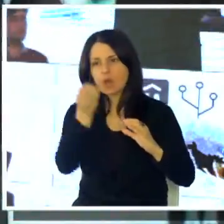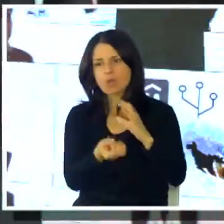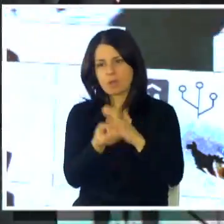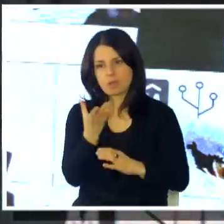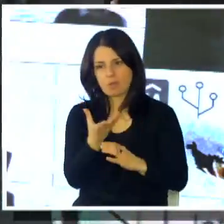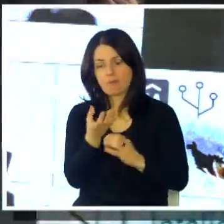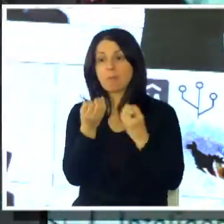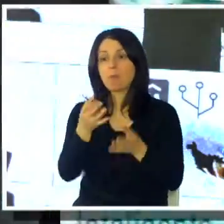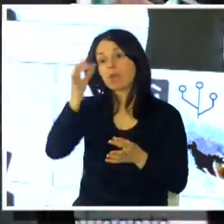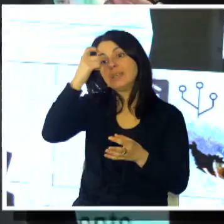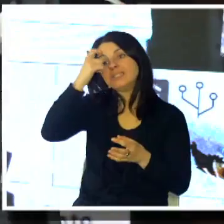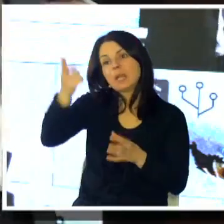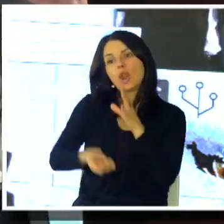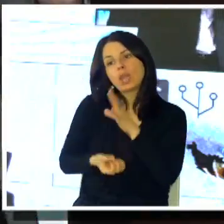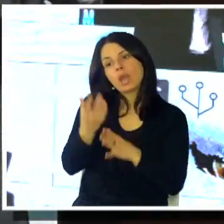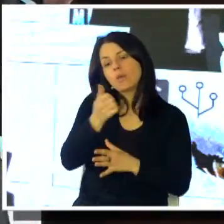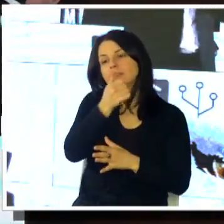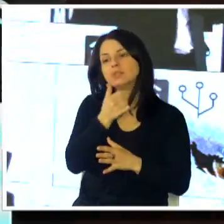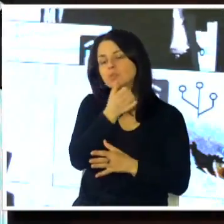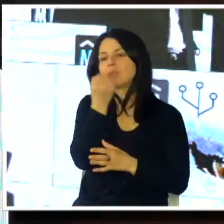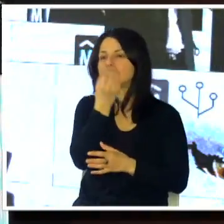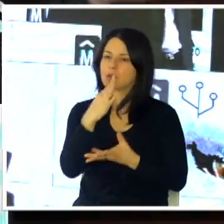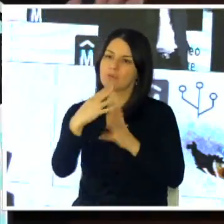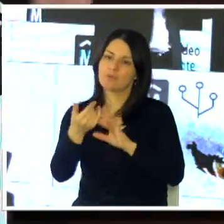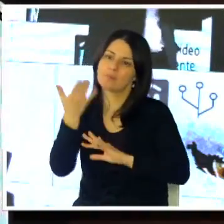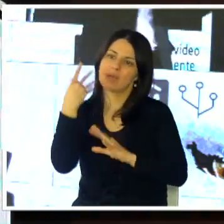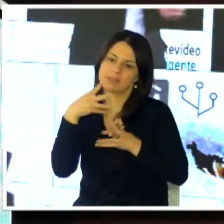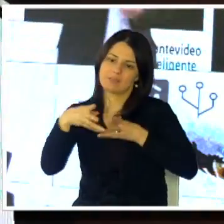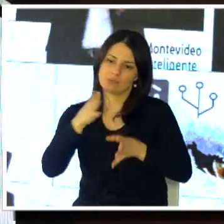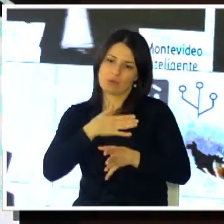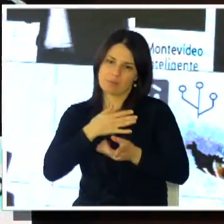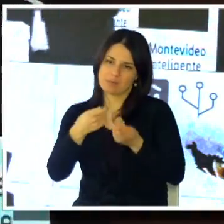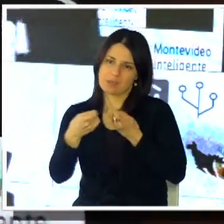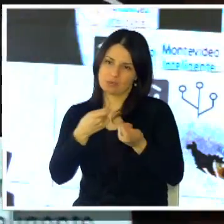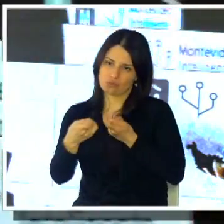Porque esa tecnología nueva nos soluciona de mejor manera alguna funcionalidad de mi negocio.